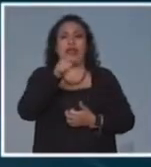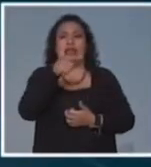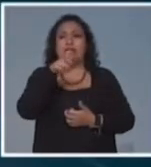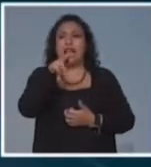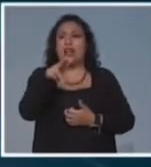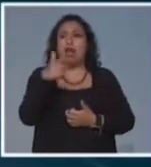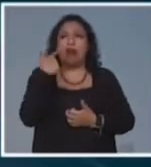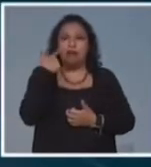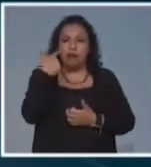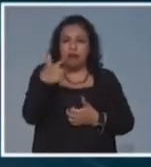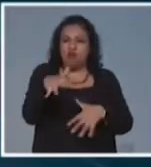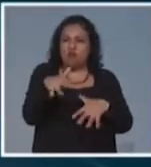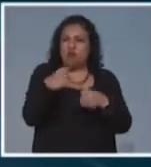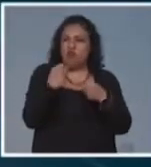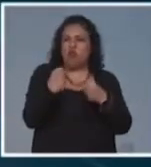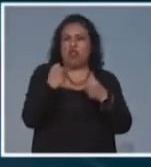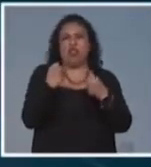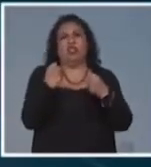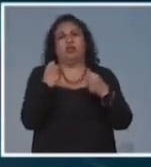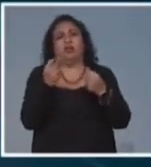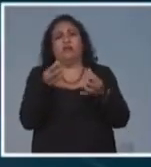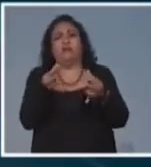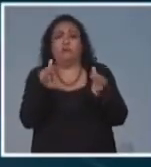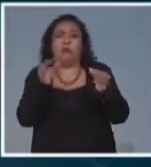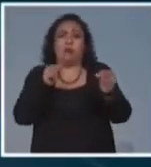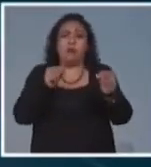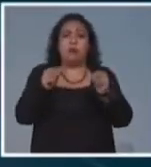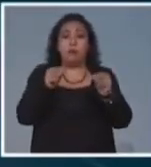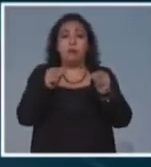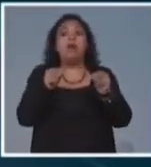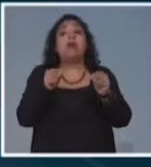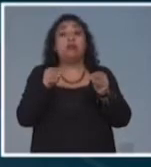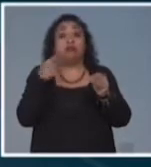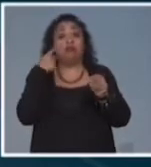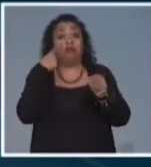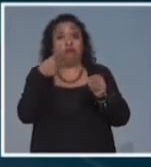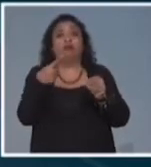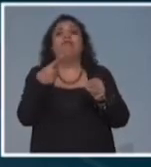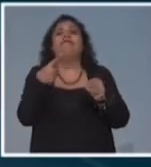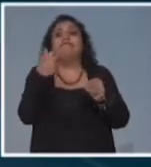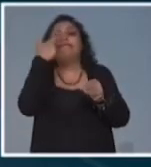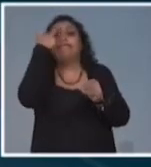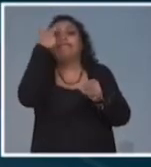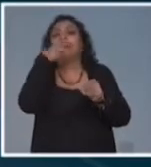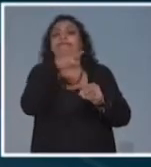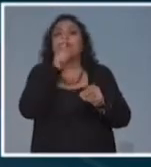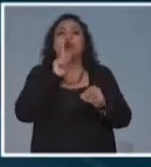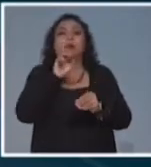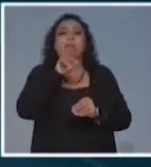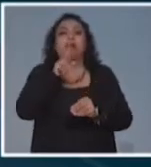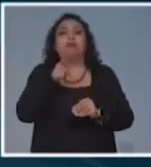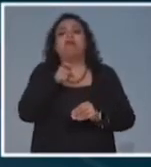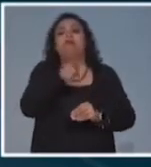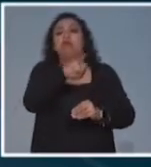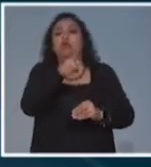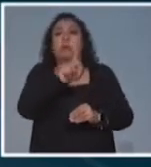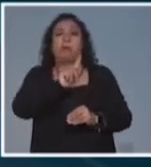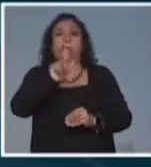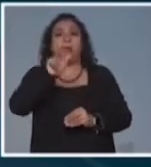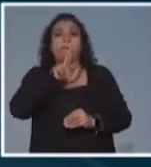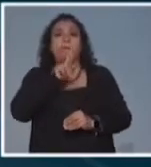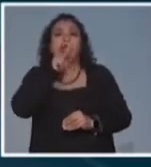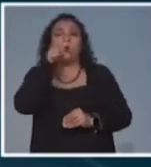brío y la gracia, la fortaleza y la finura del movimiento dejaron en claro por qué María Juncal es considerada una de las